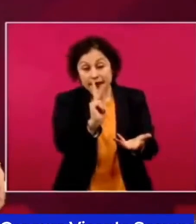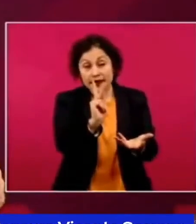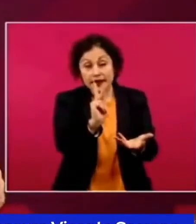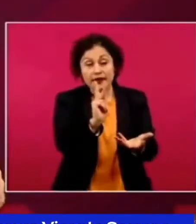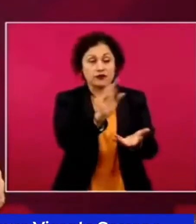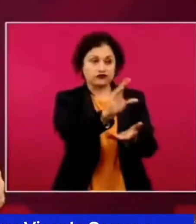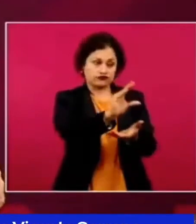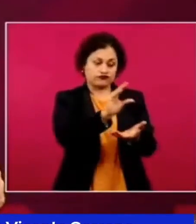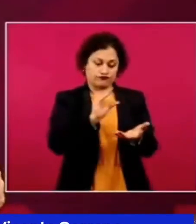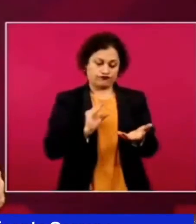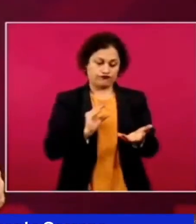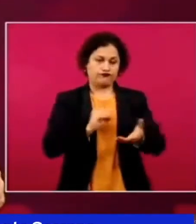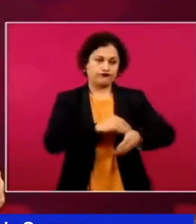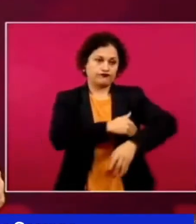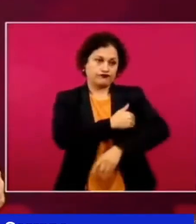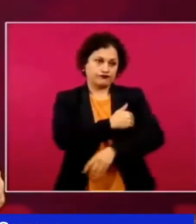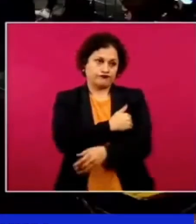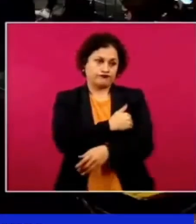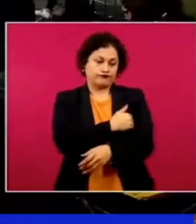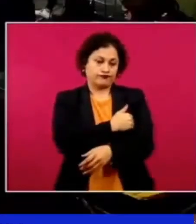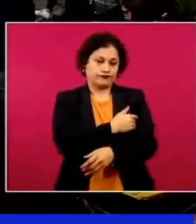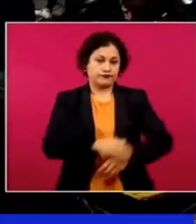un moche